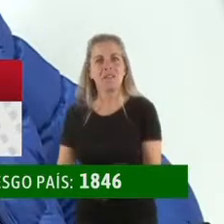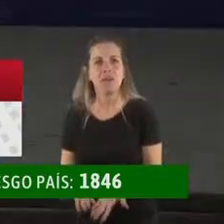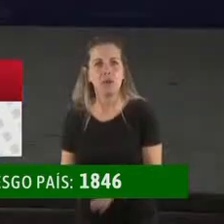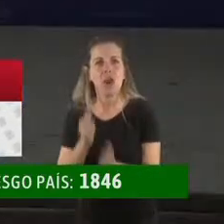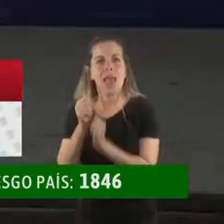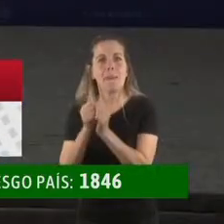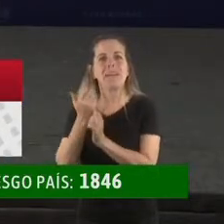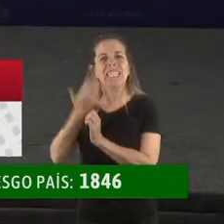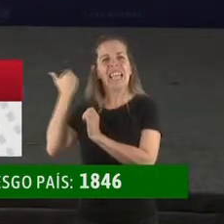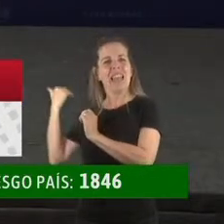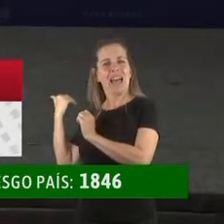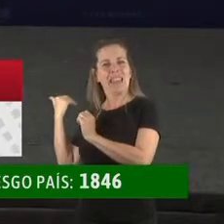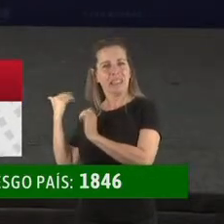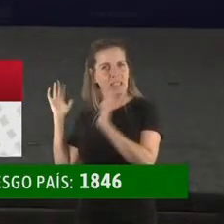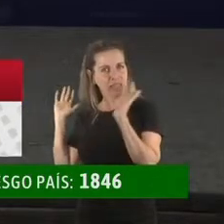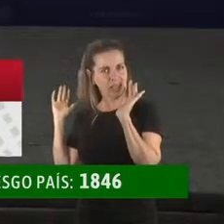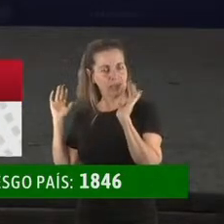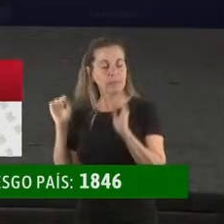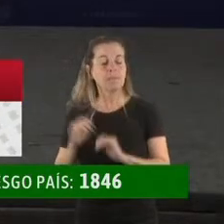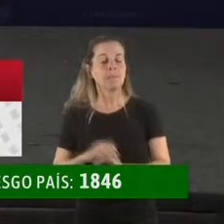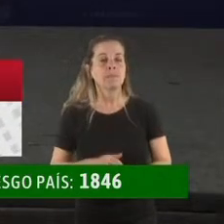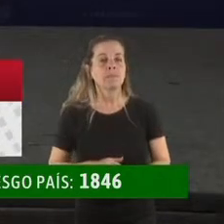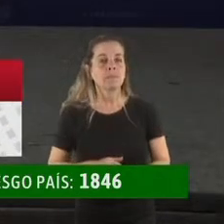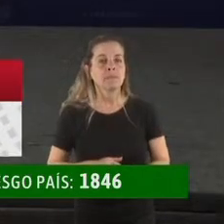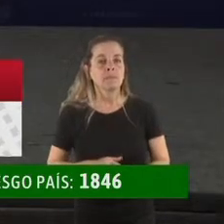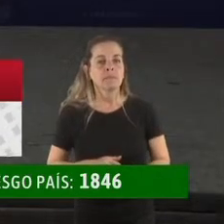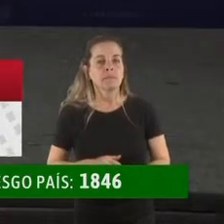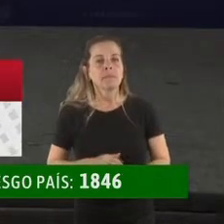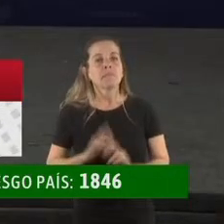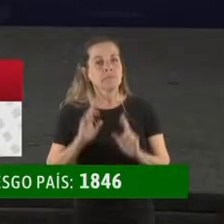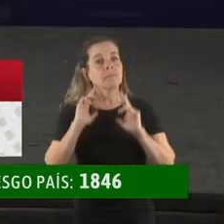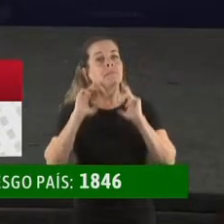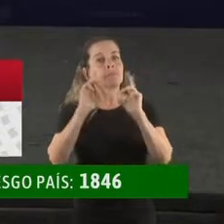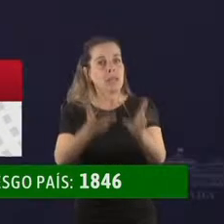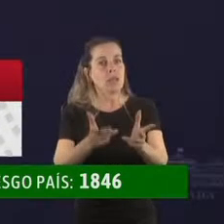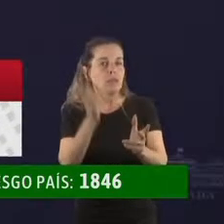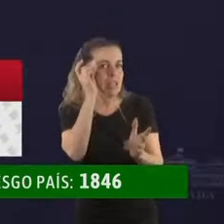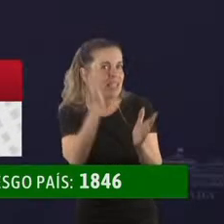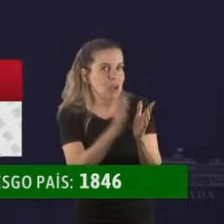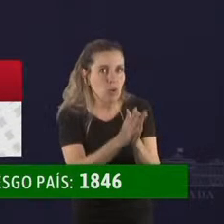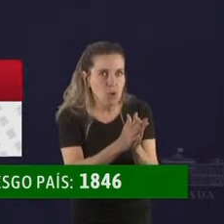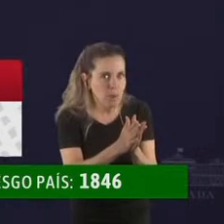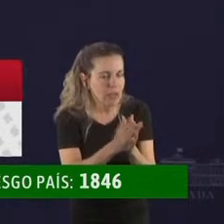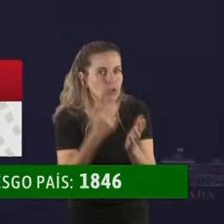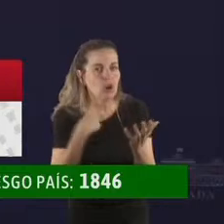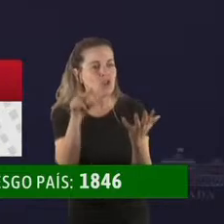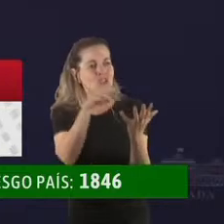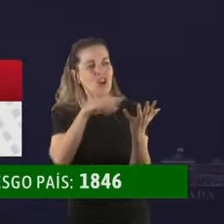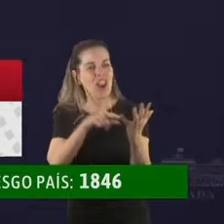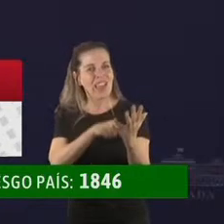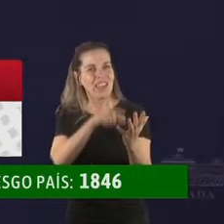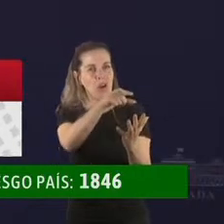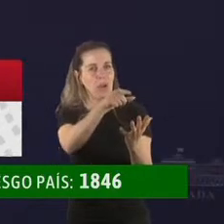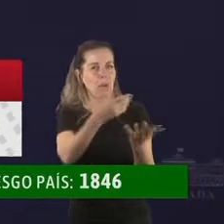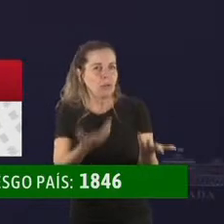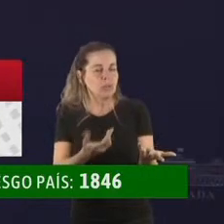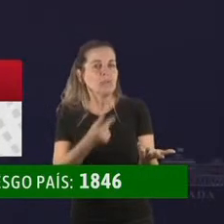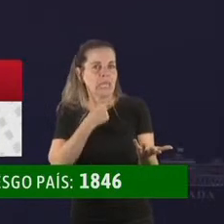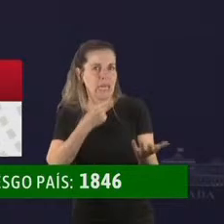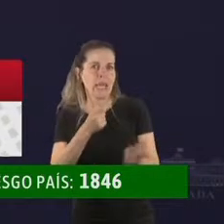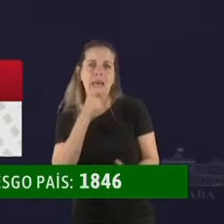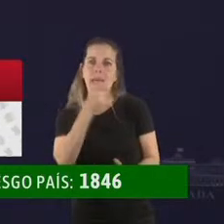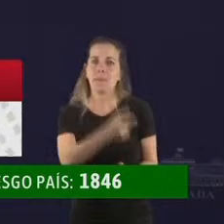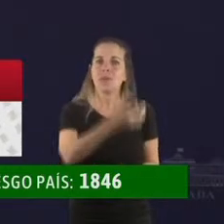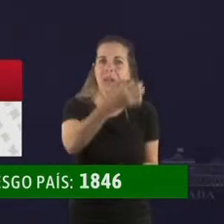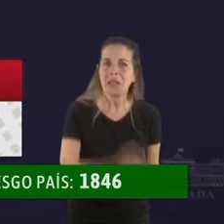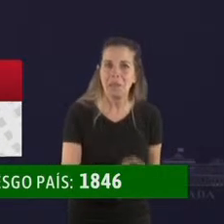clientes gracias bueno te vuelvo a reiterar mis disculpas la verdad que no había leído la nota y no quería no contestarte pero